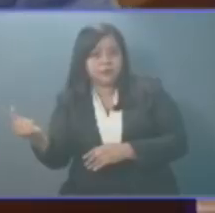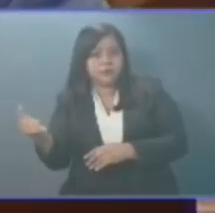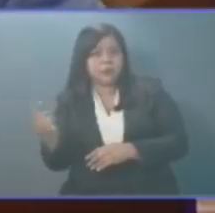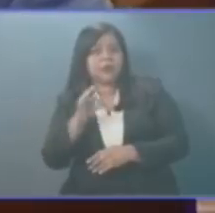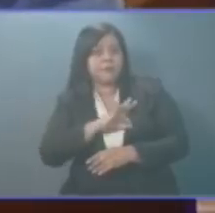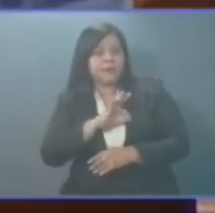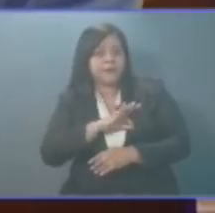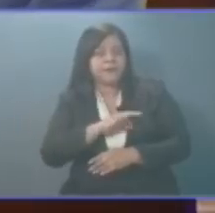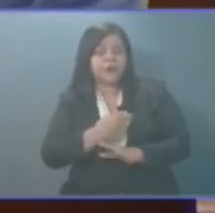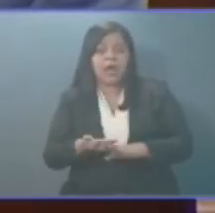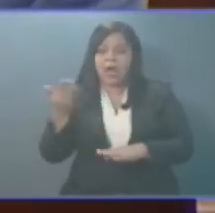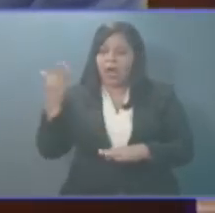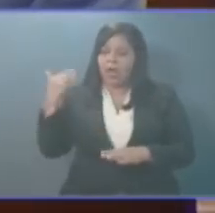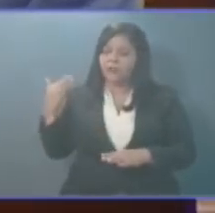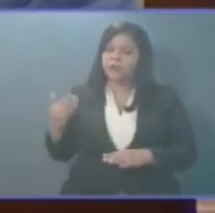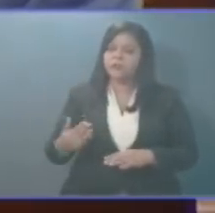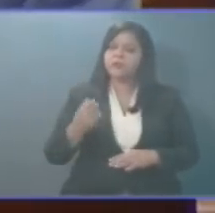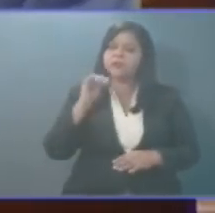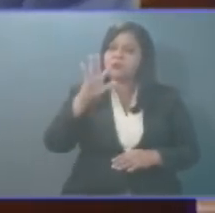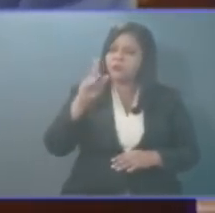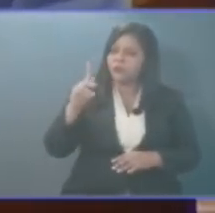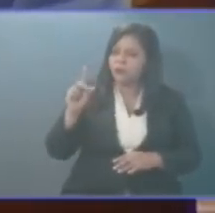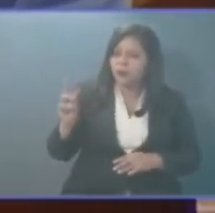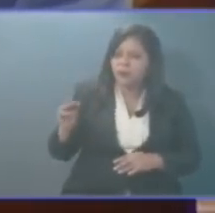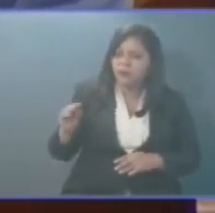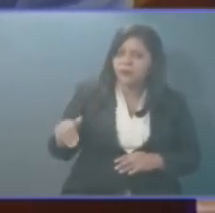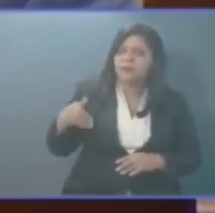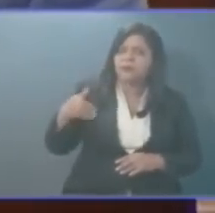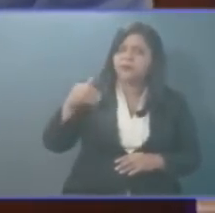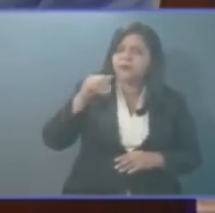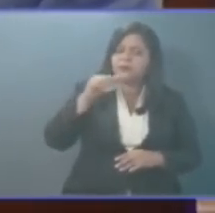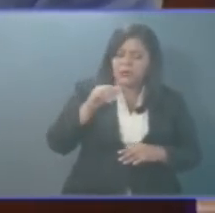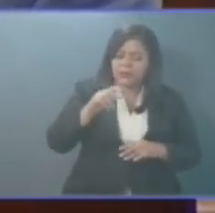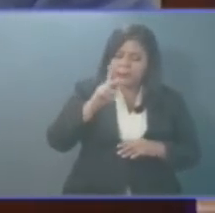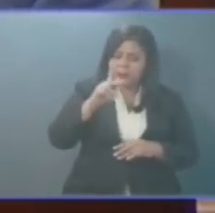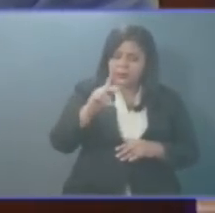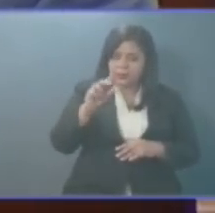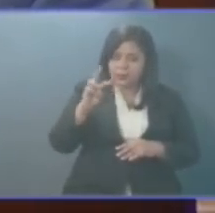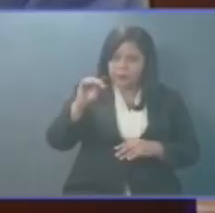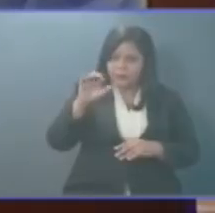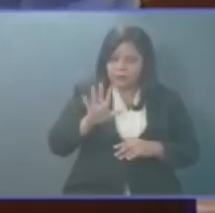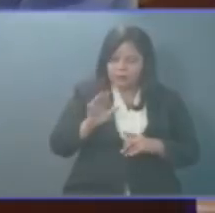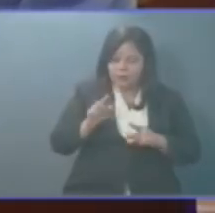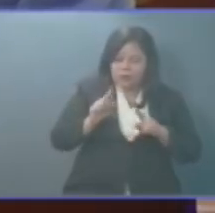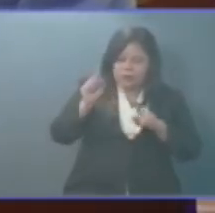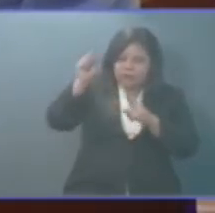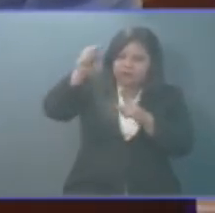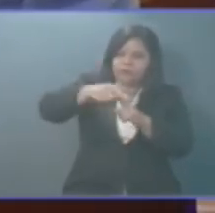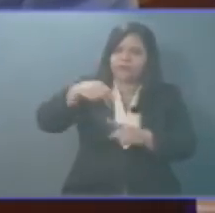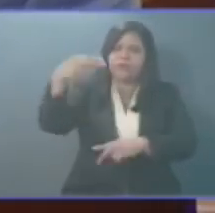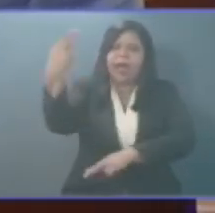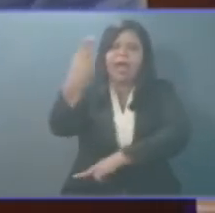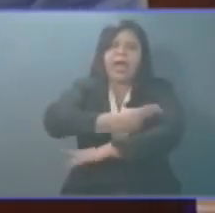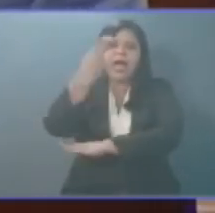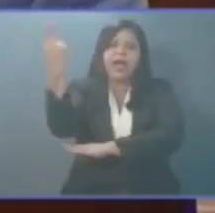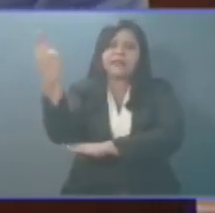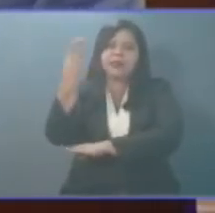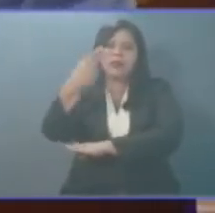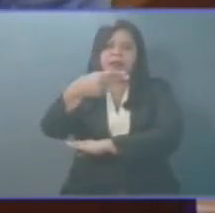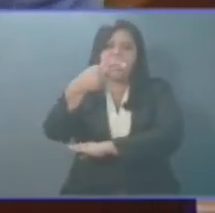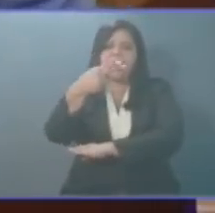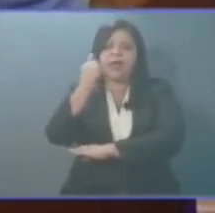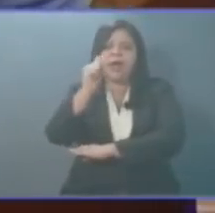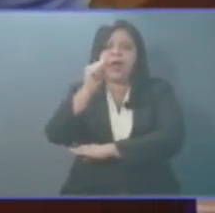rehabilitaban cada año 5 kilómetros de la carretera desde el kilo 5 hasta la frontera La Chadura, un tramo que